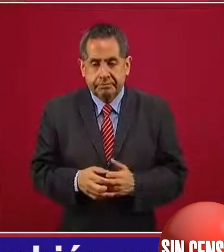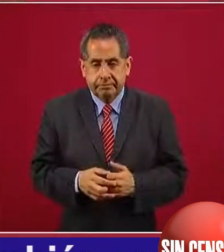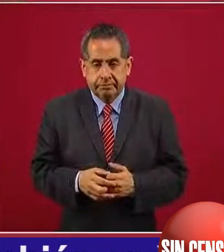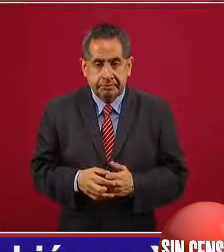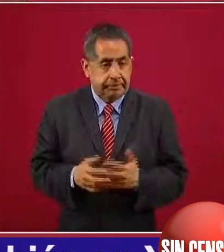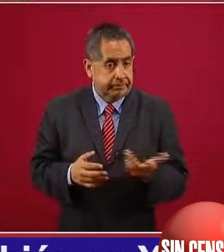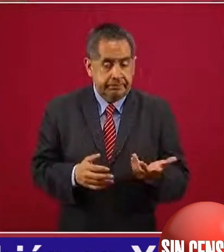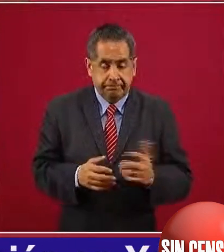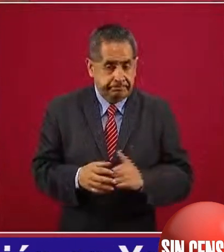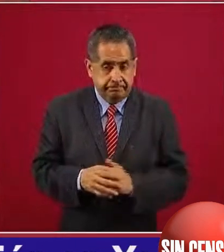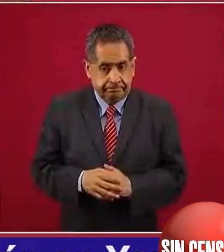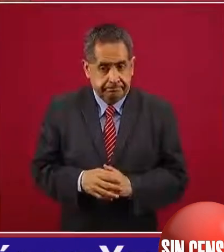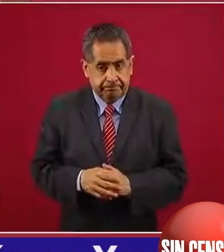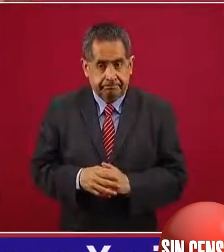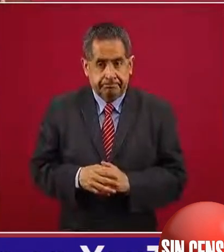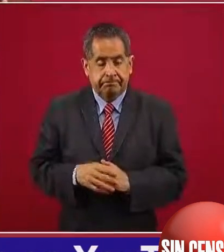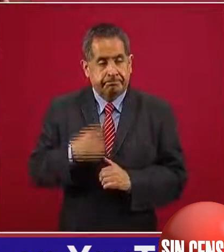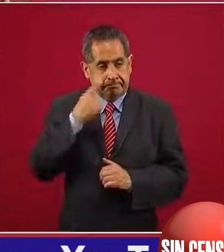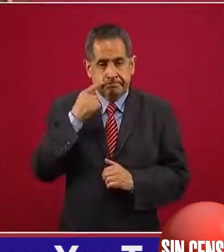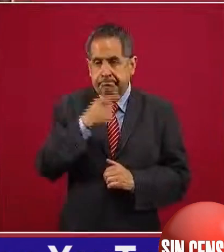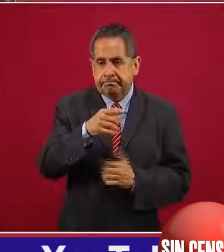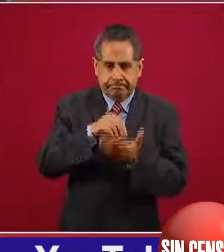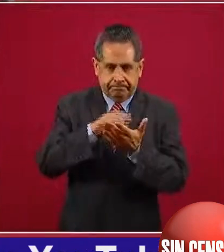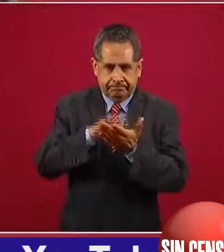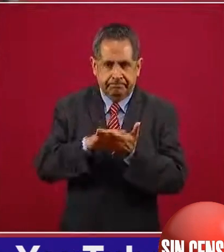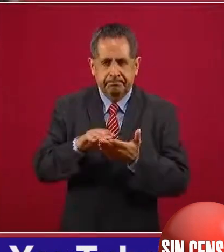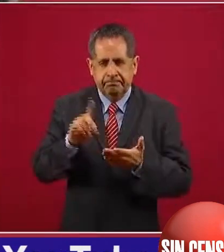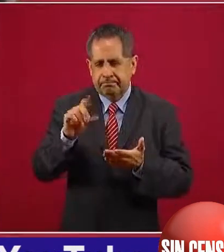Y eso, vean los datos,